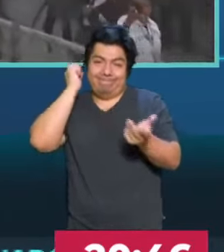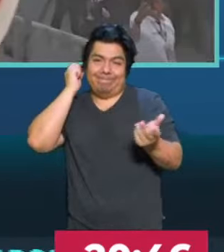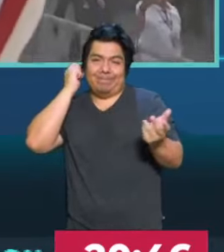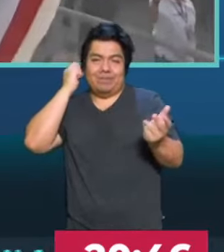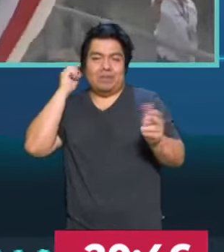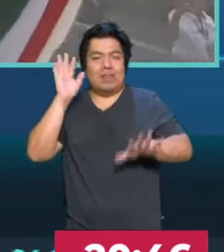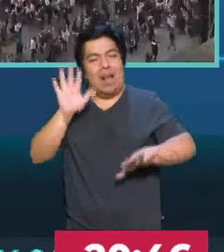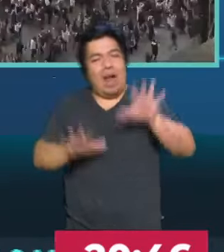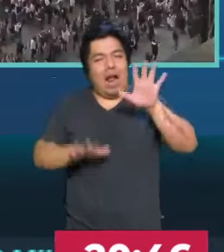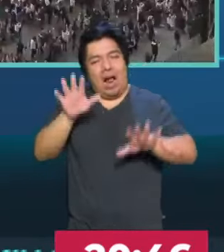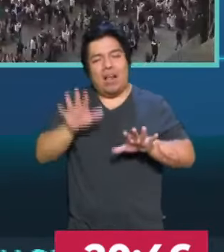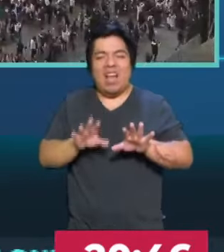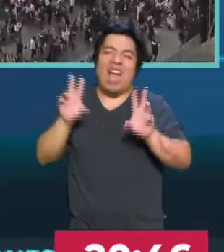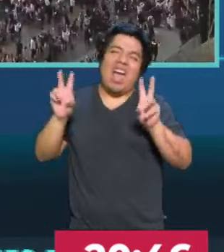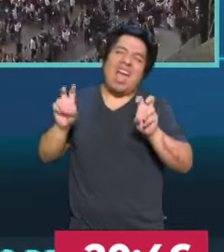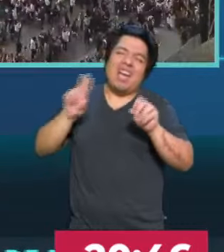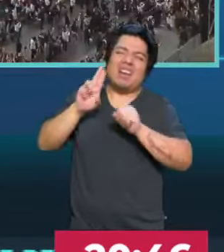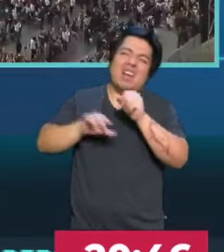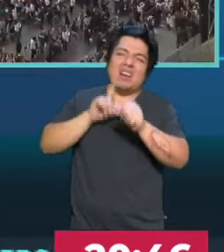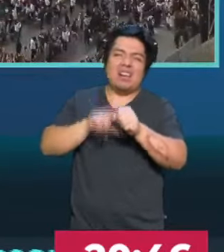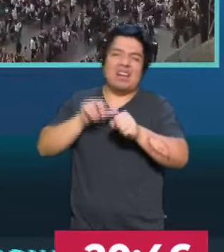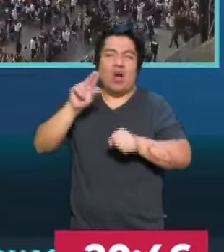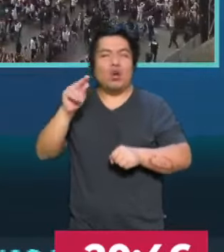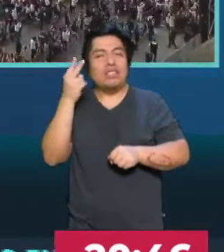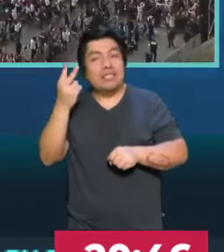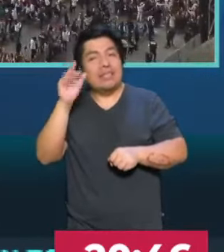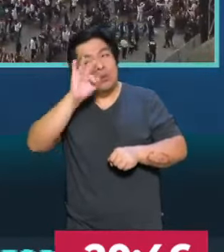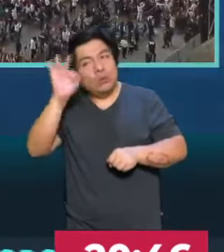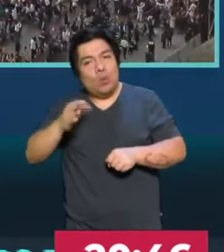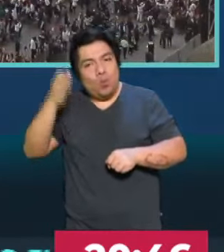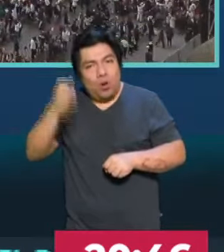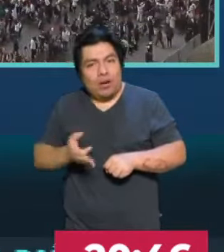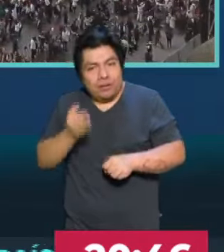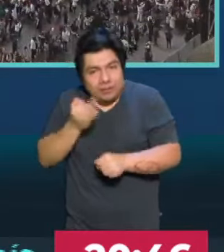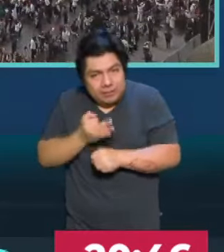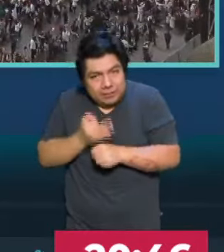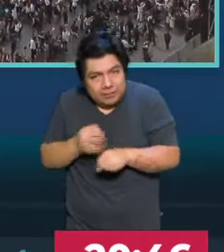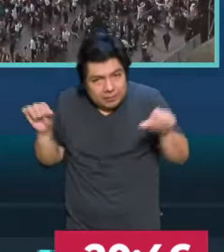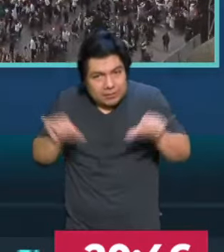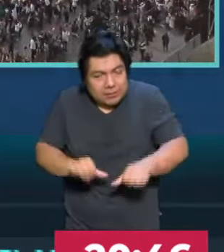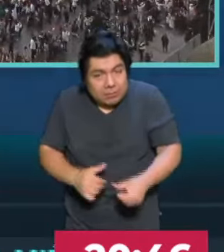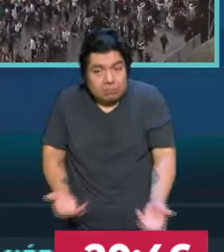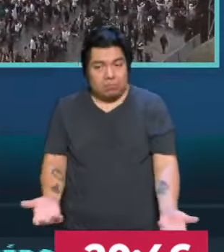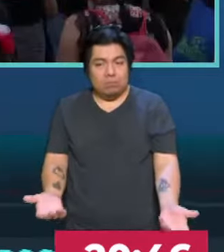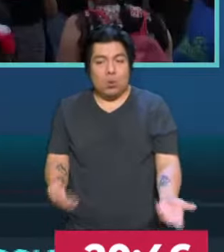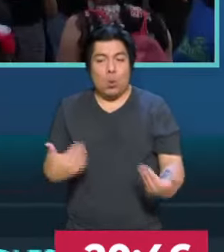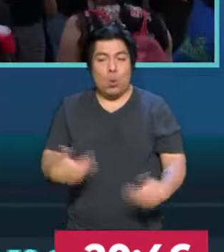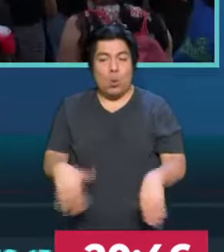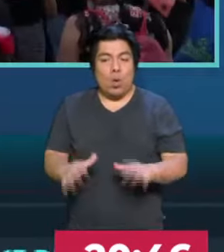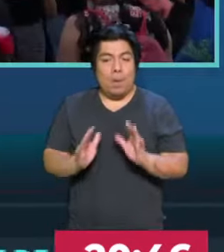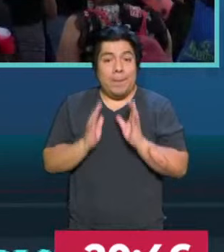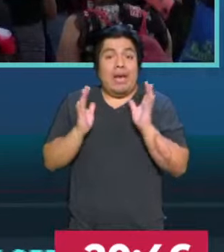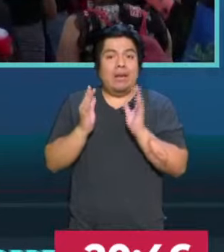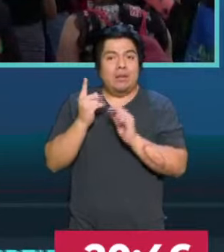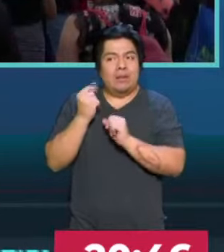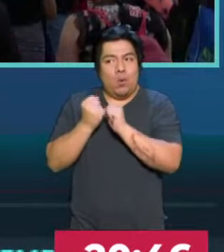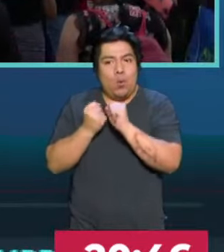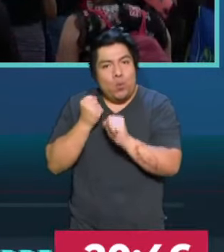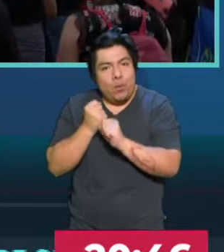lo empezamos a naturalizar con 82% de apoyo al día de hoy. Pues es realmente sorprendente que en un año